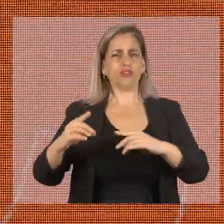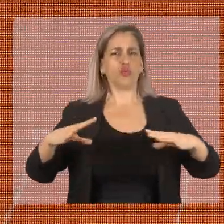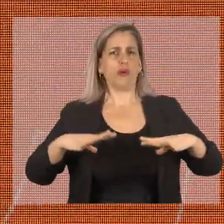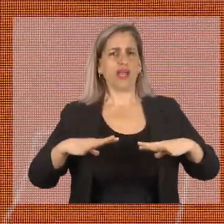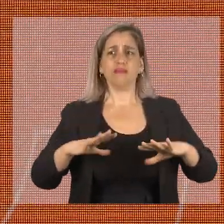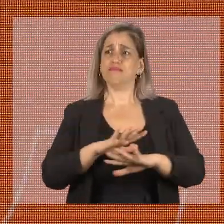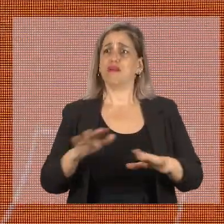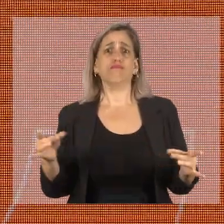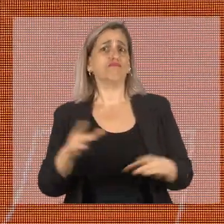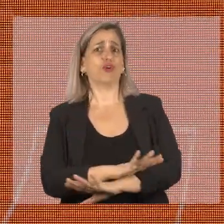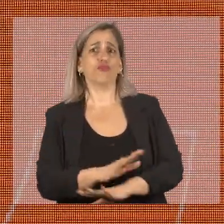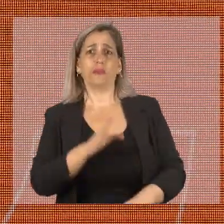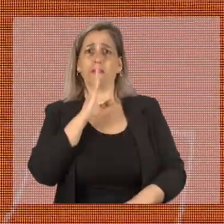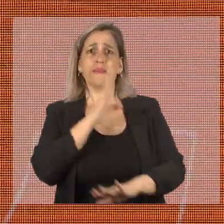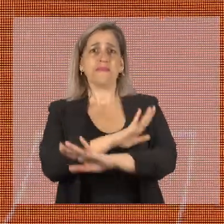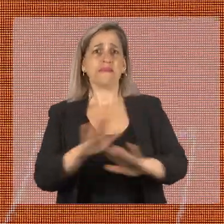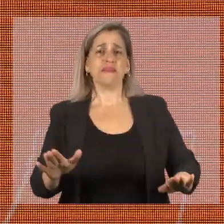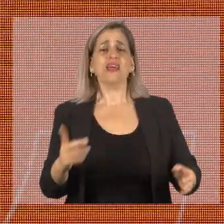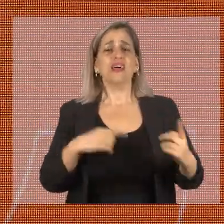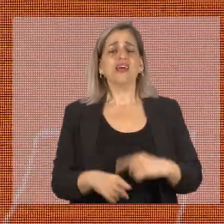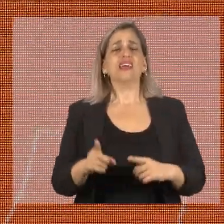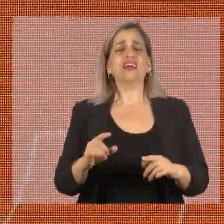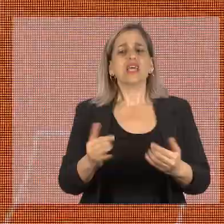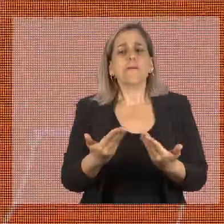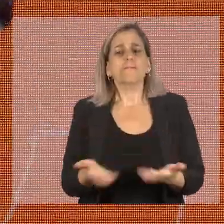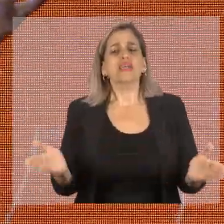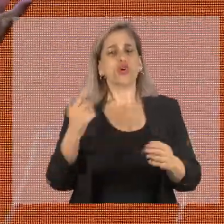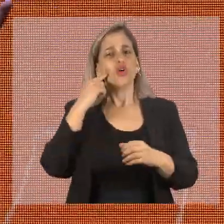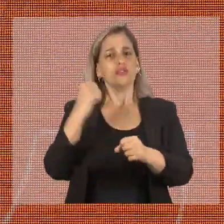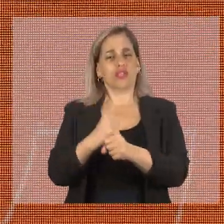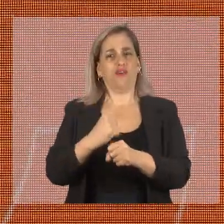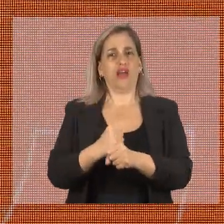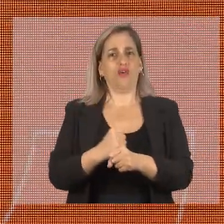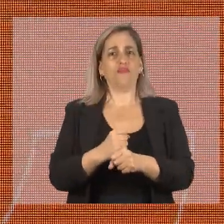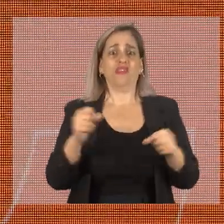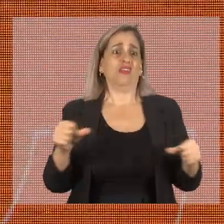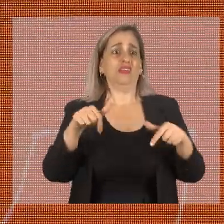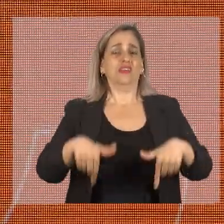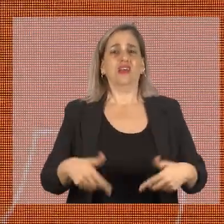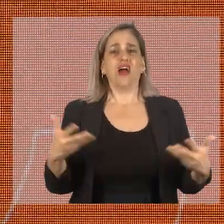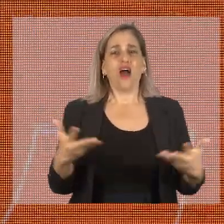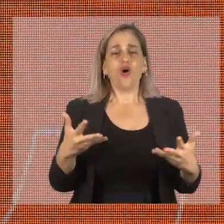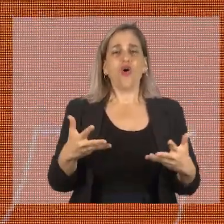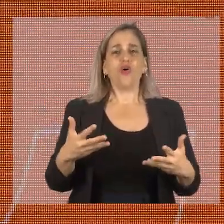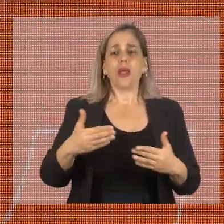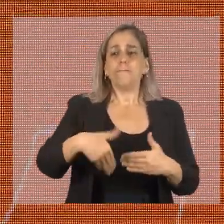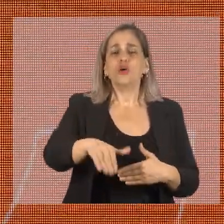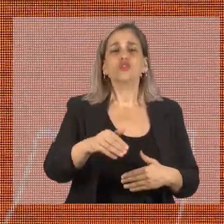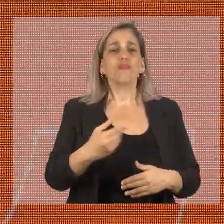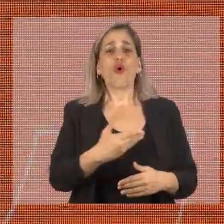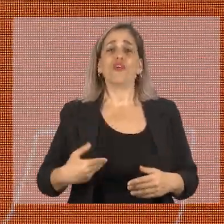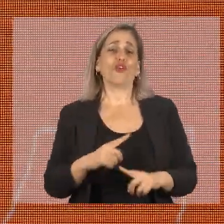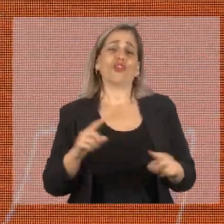una palabra más, dijo el presidente Sanguinetti. Y ahí llegó todo un trabajo que hace que hoy el